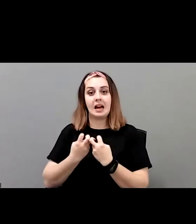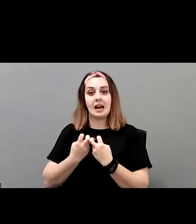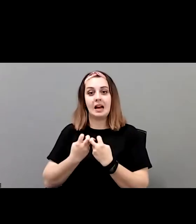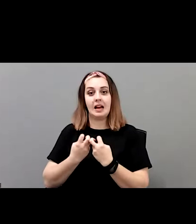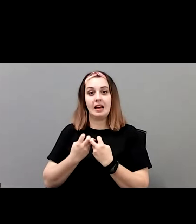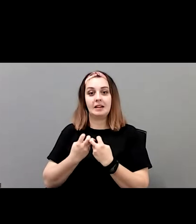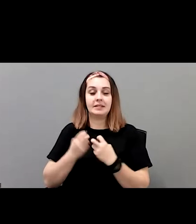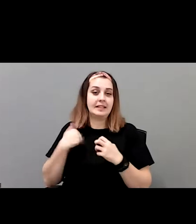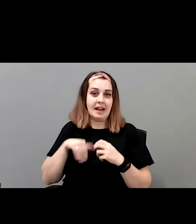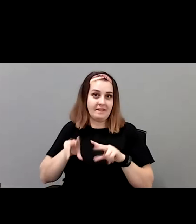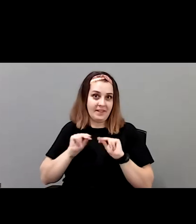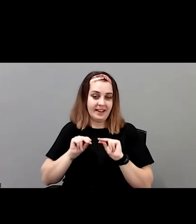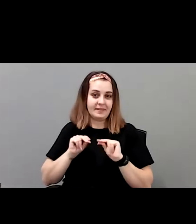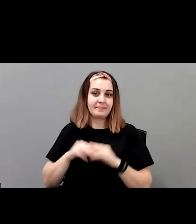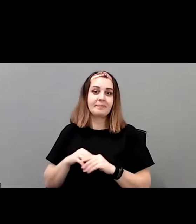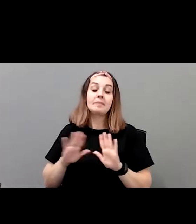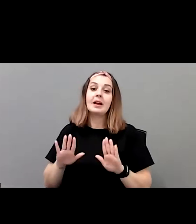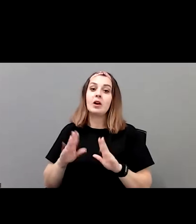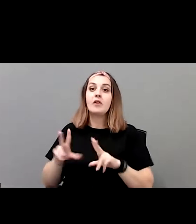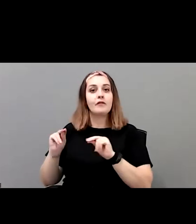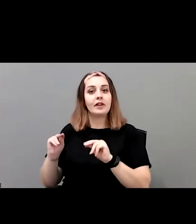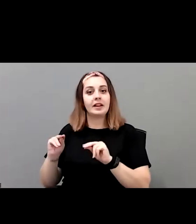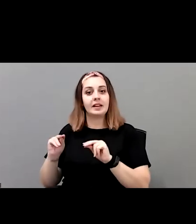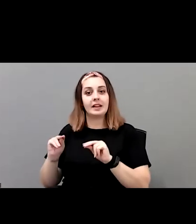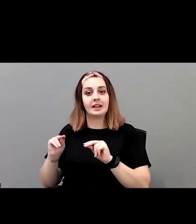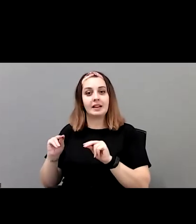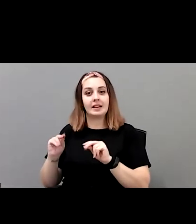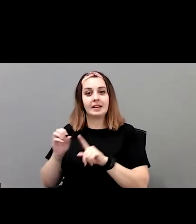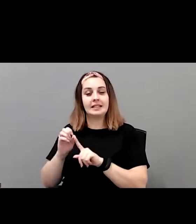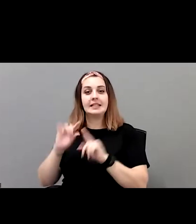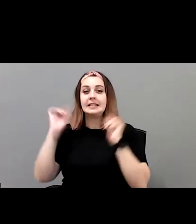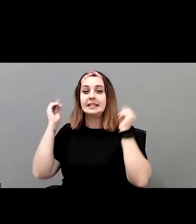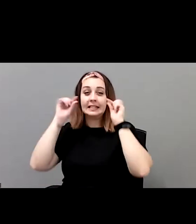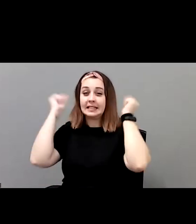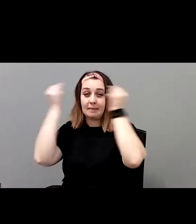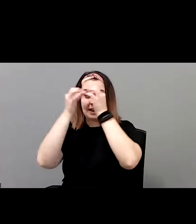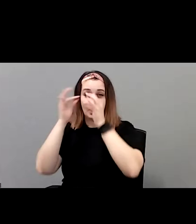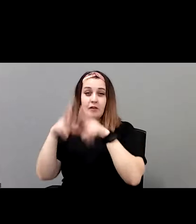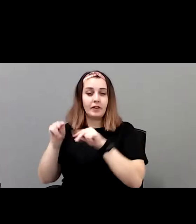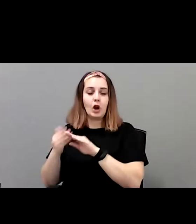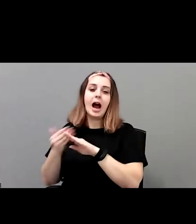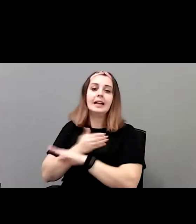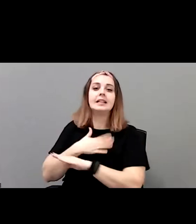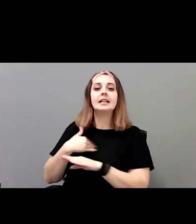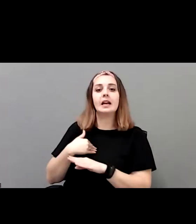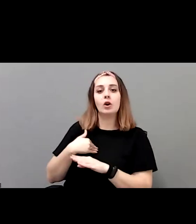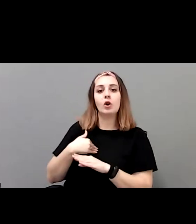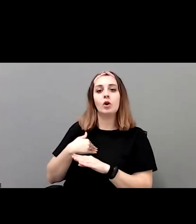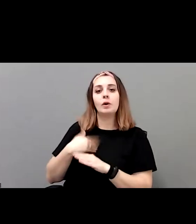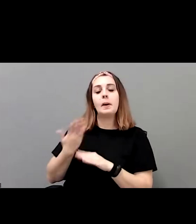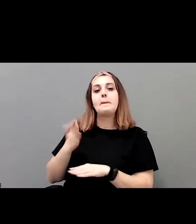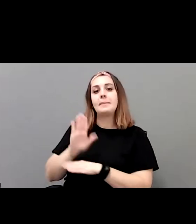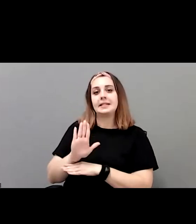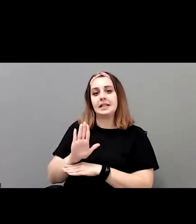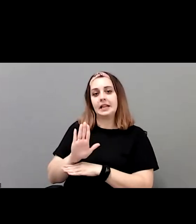la mesa redonda. Pero antes de terminar el seminario, sí que me gustaría compartiros una